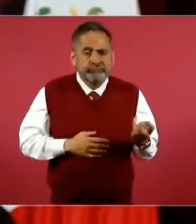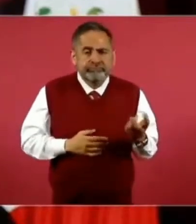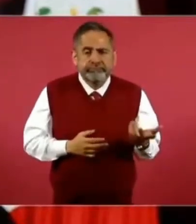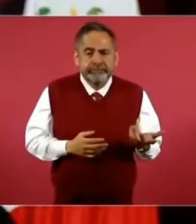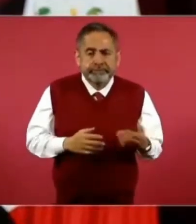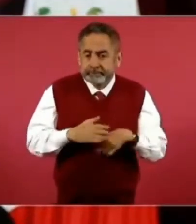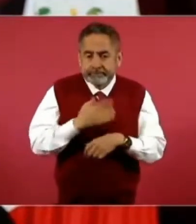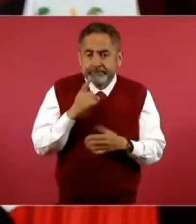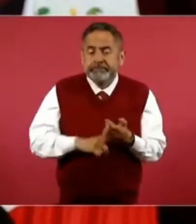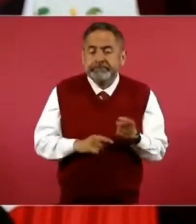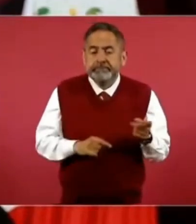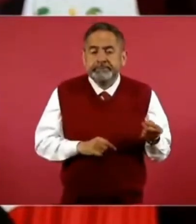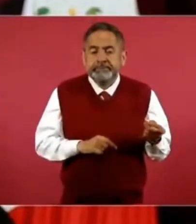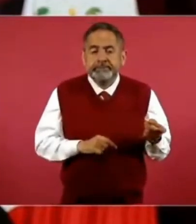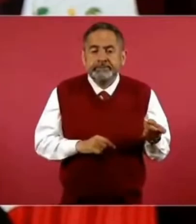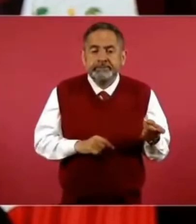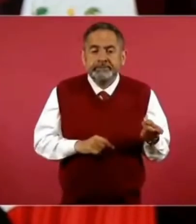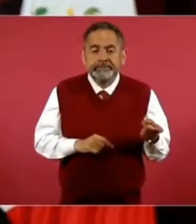porque